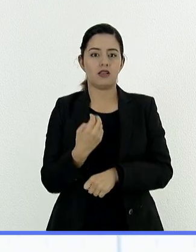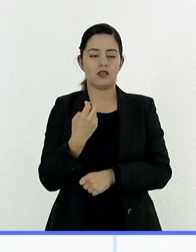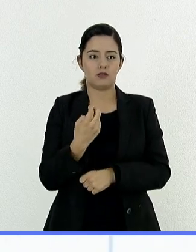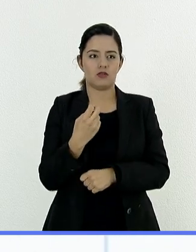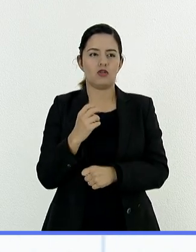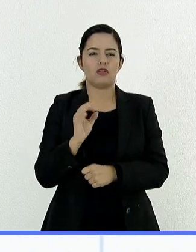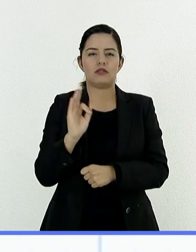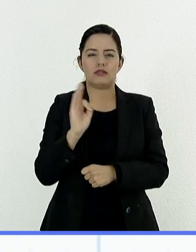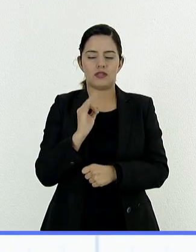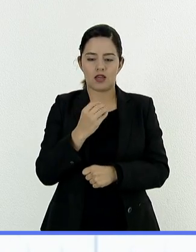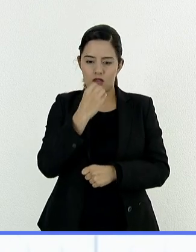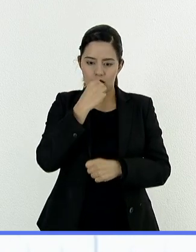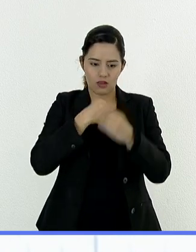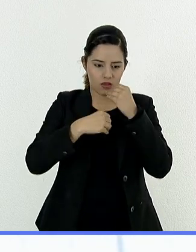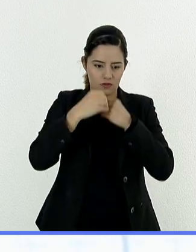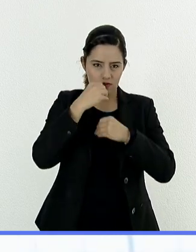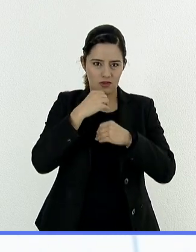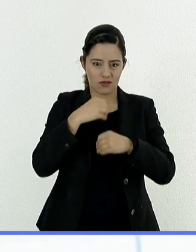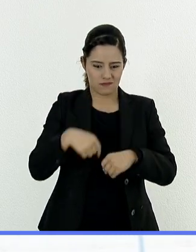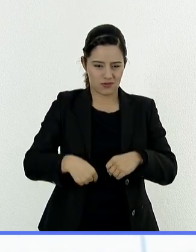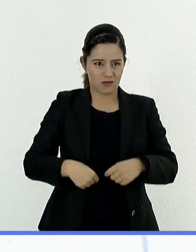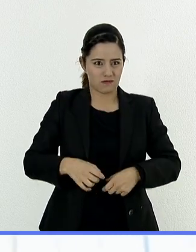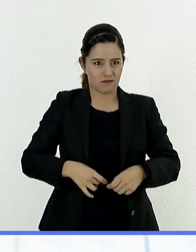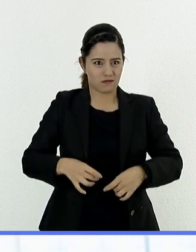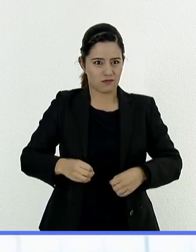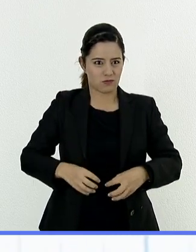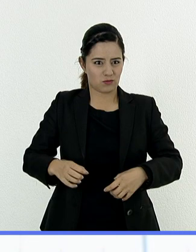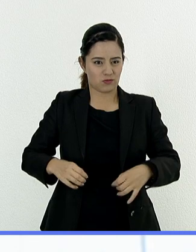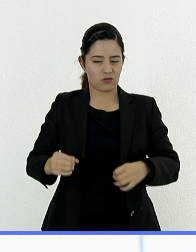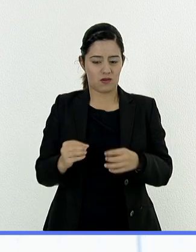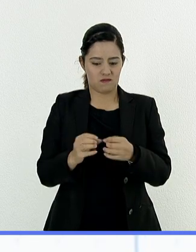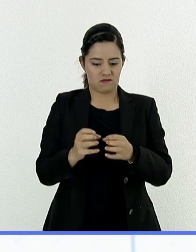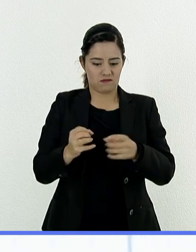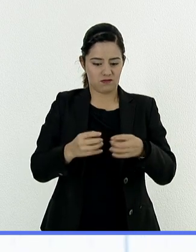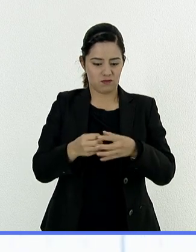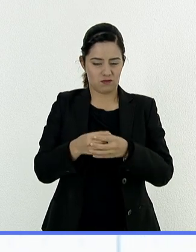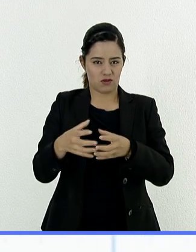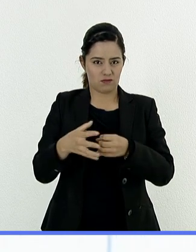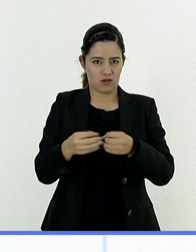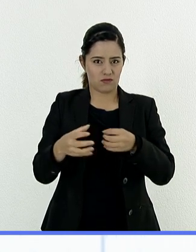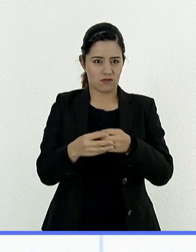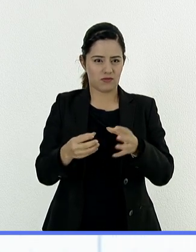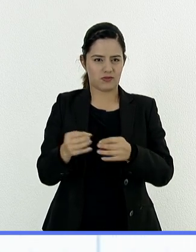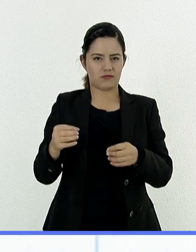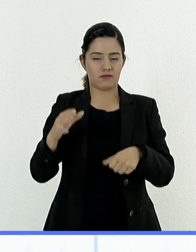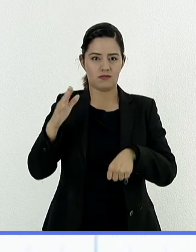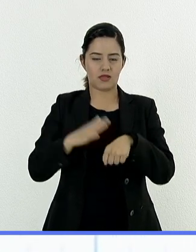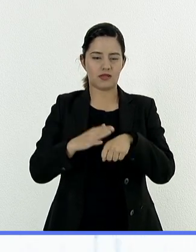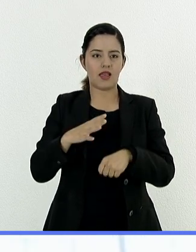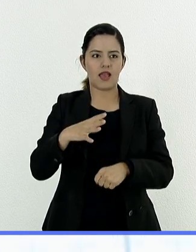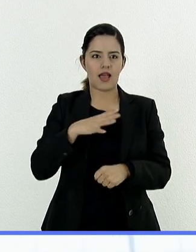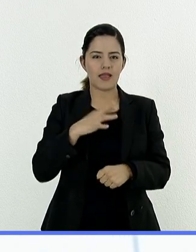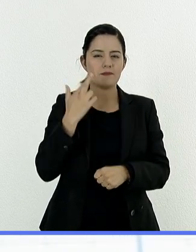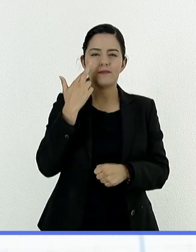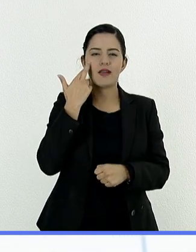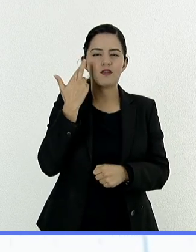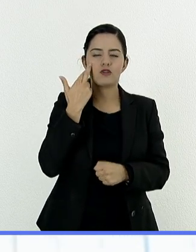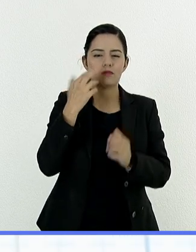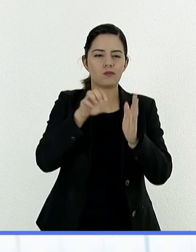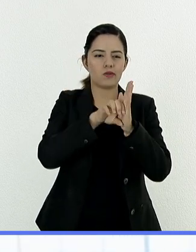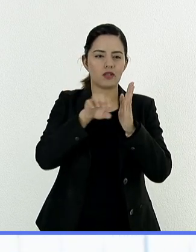el número de tumores Se incrementa hemos encontrado en otro estudio ratones que